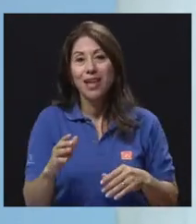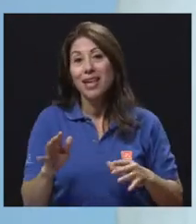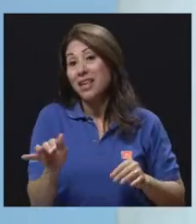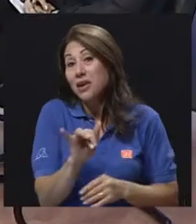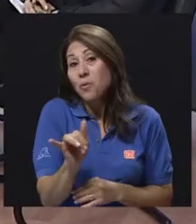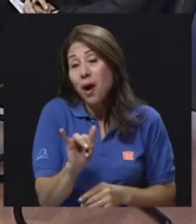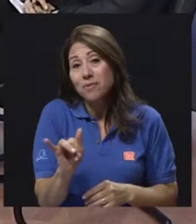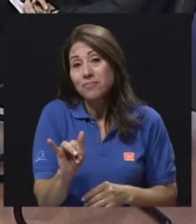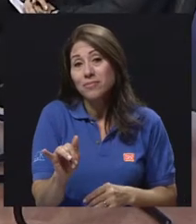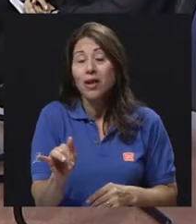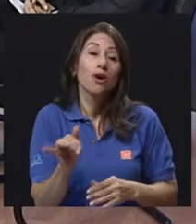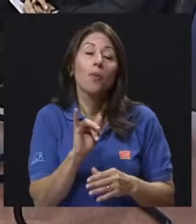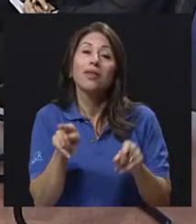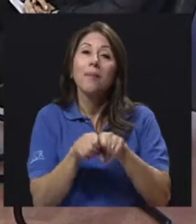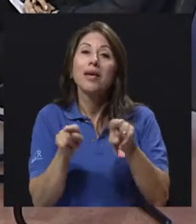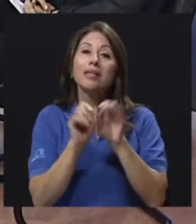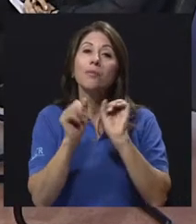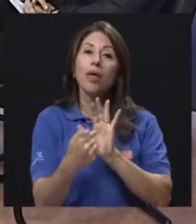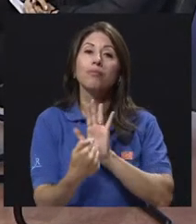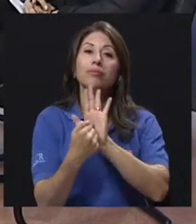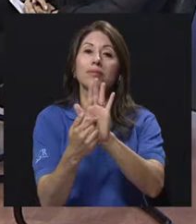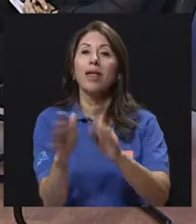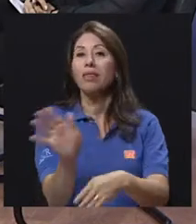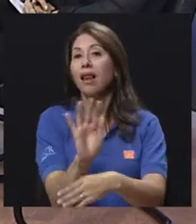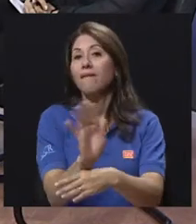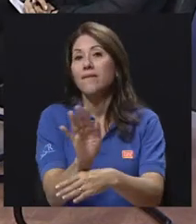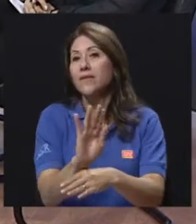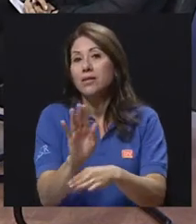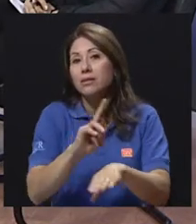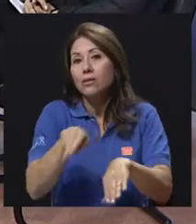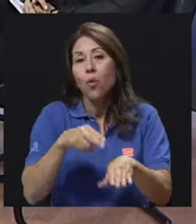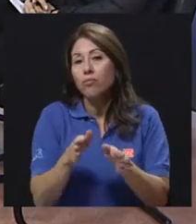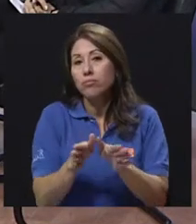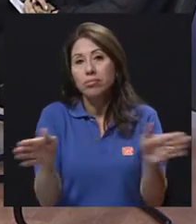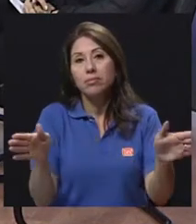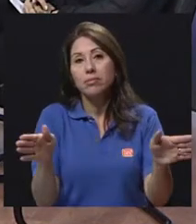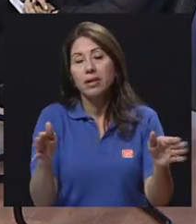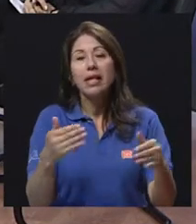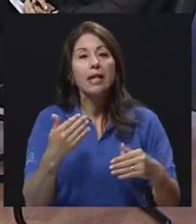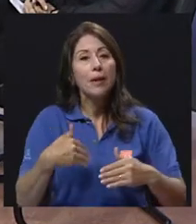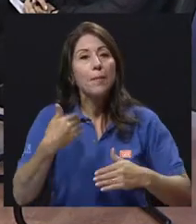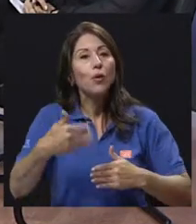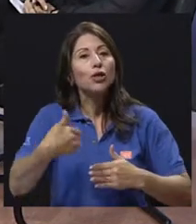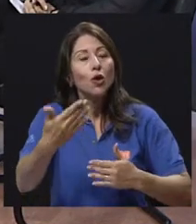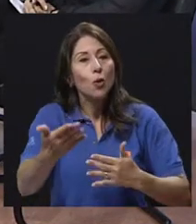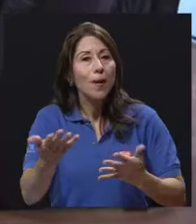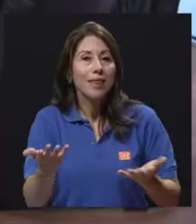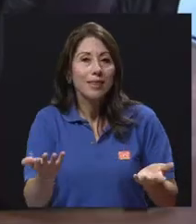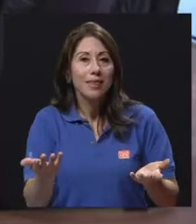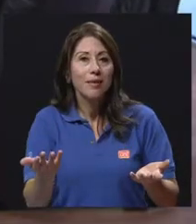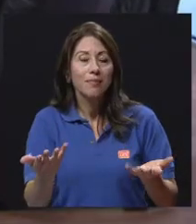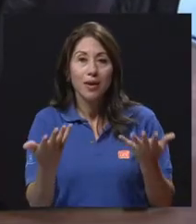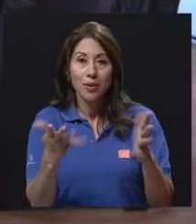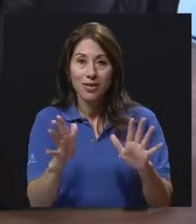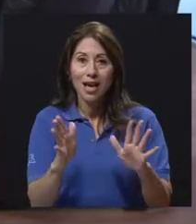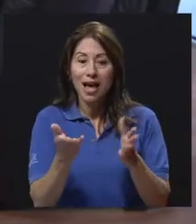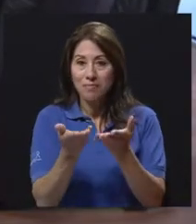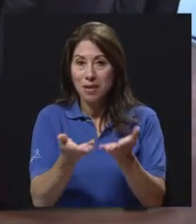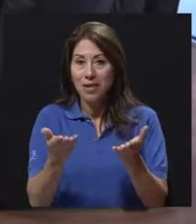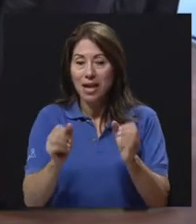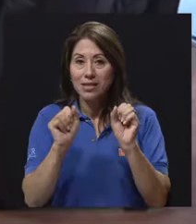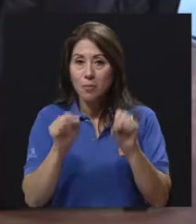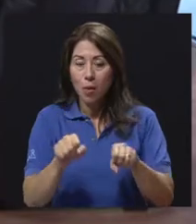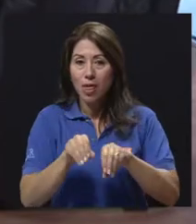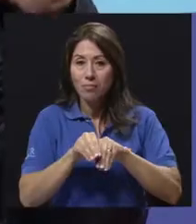paso normal, tal vez a tele abierta, y posteriormente la parte de distribución ya del material que